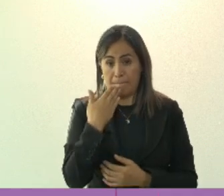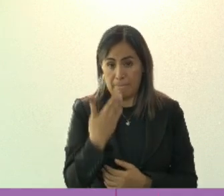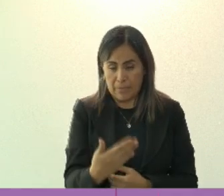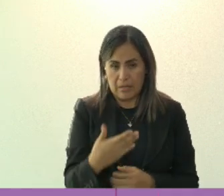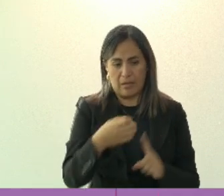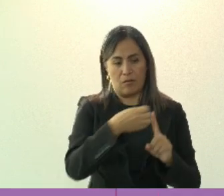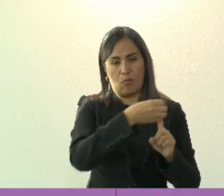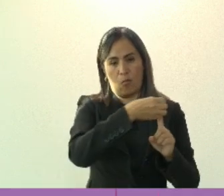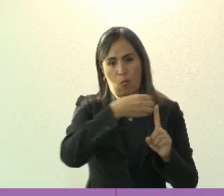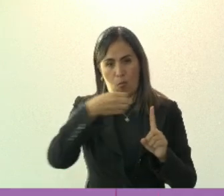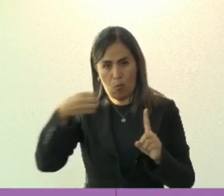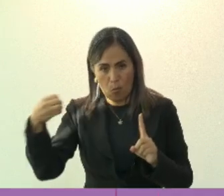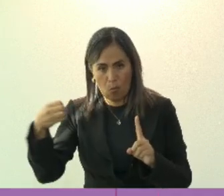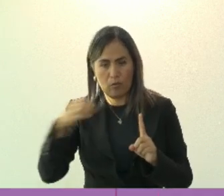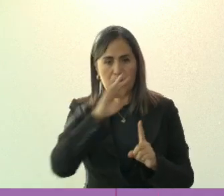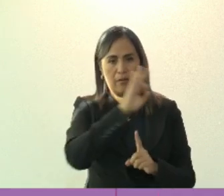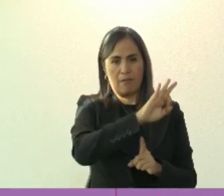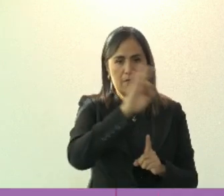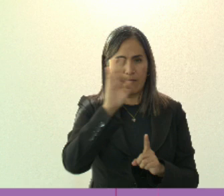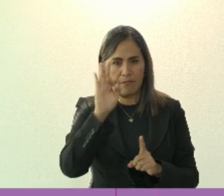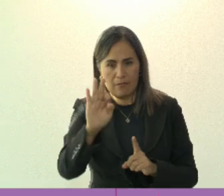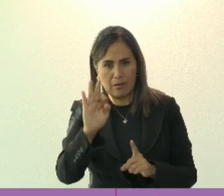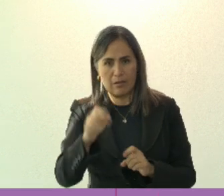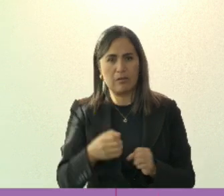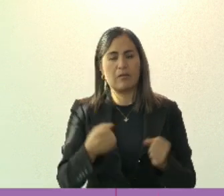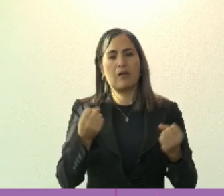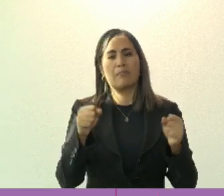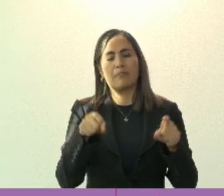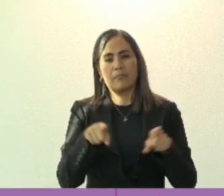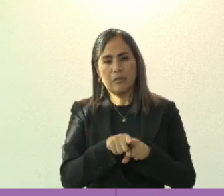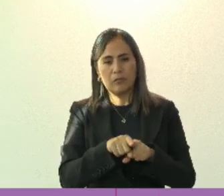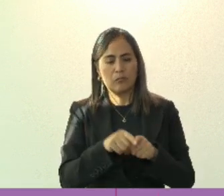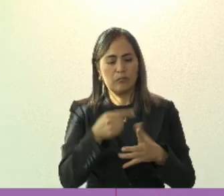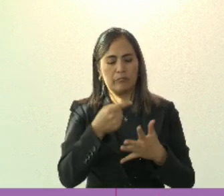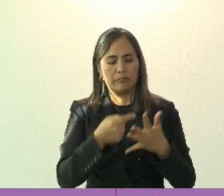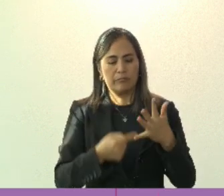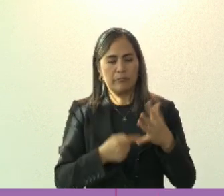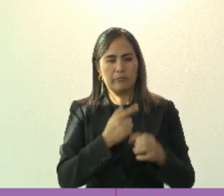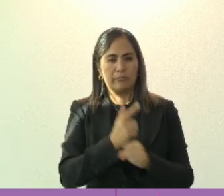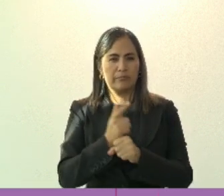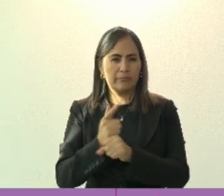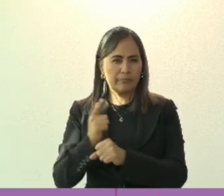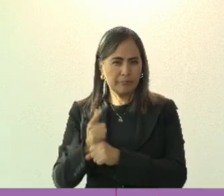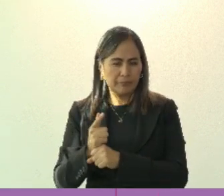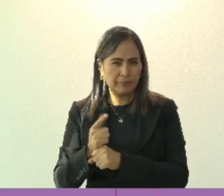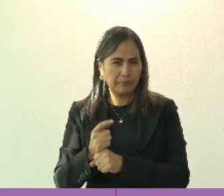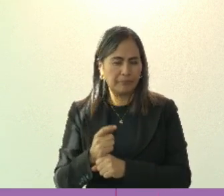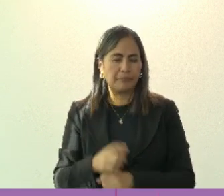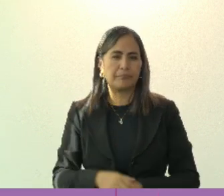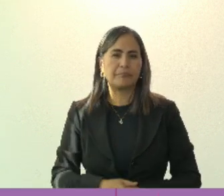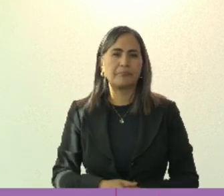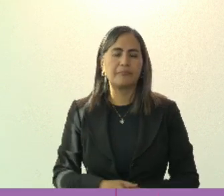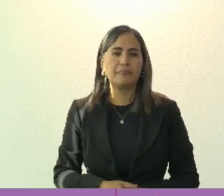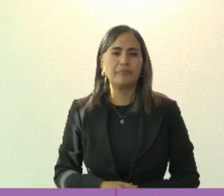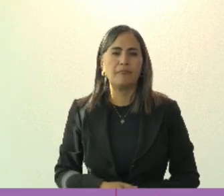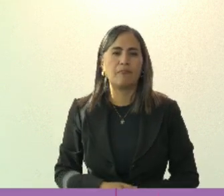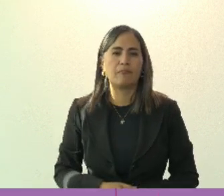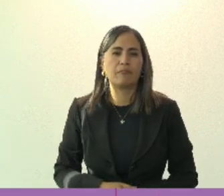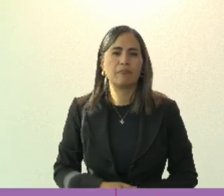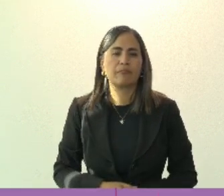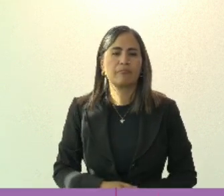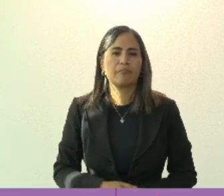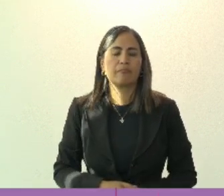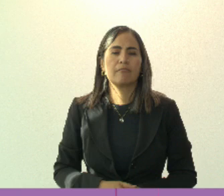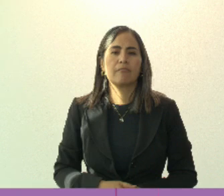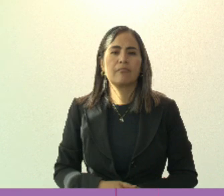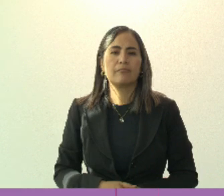cronología y a su identificación financiera. Quisiera comentarles que esto tiene mucho